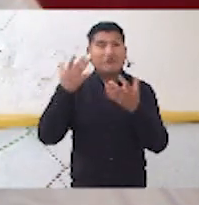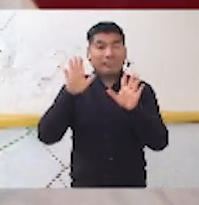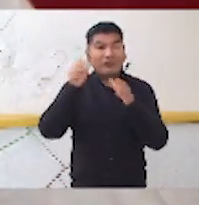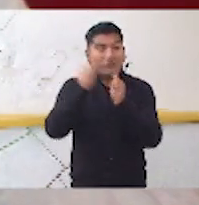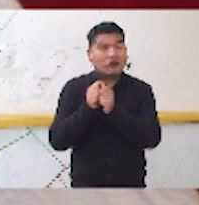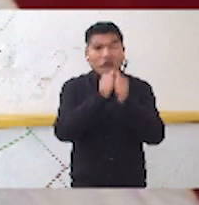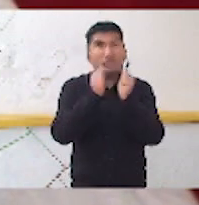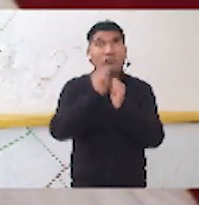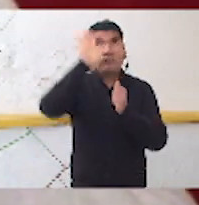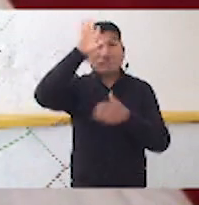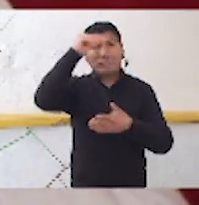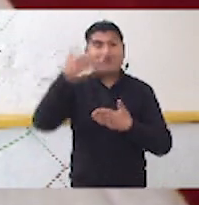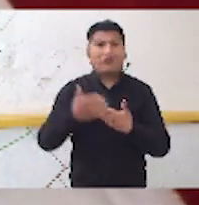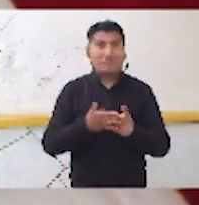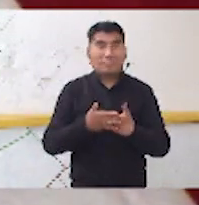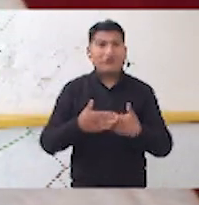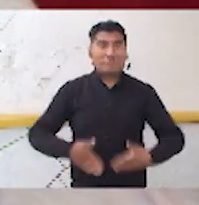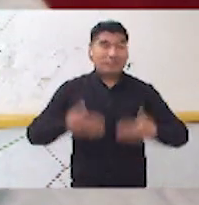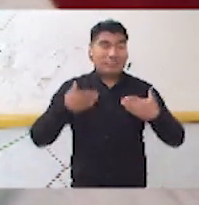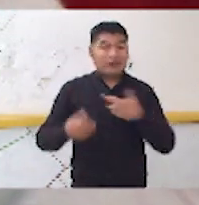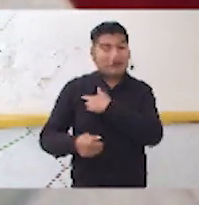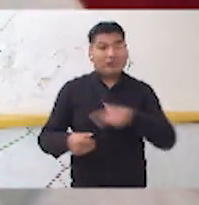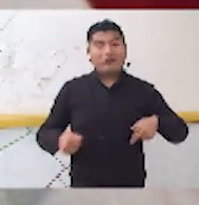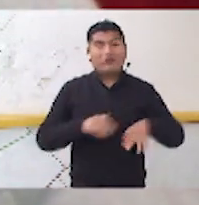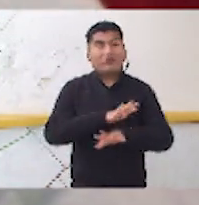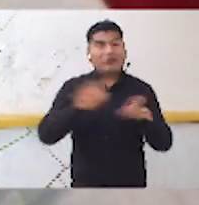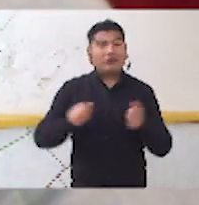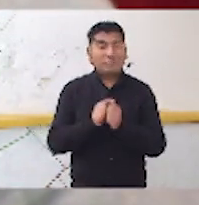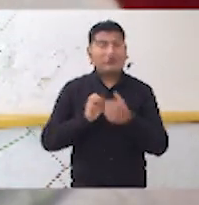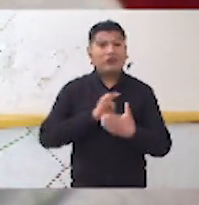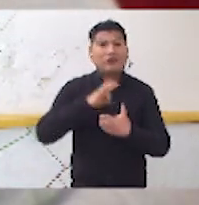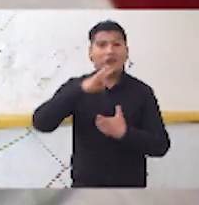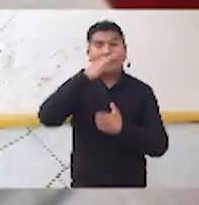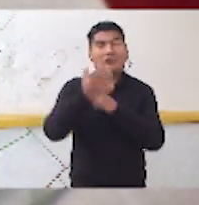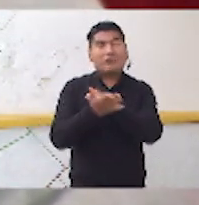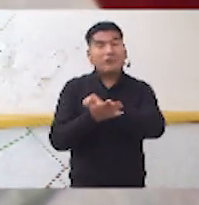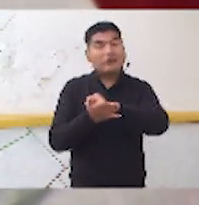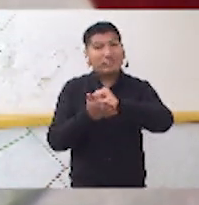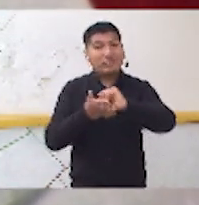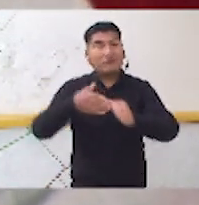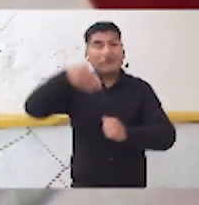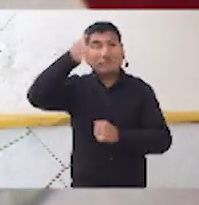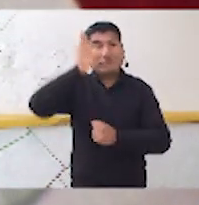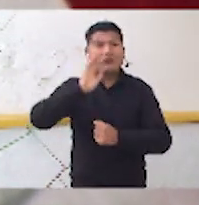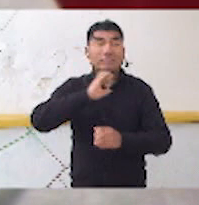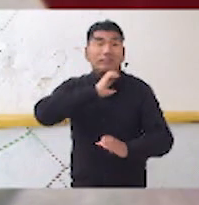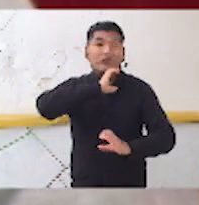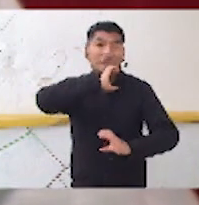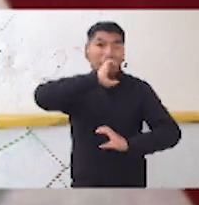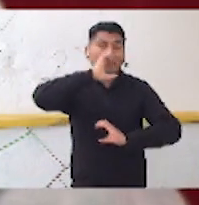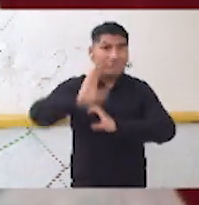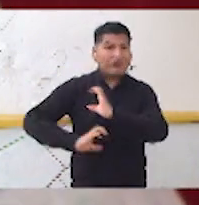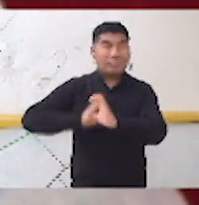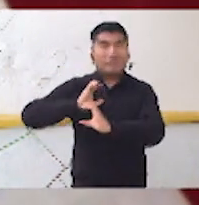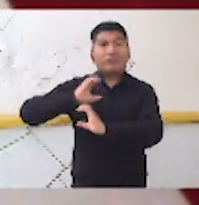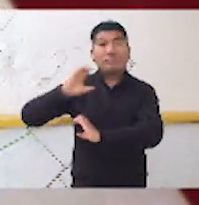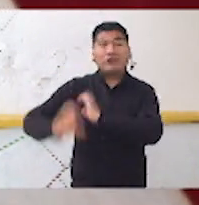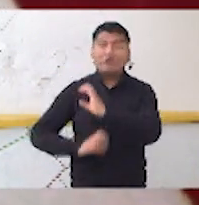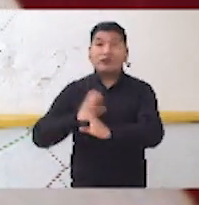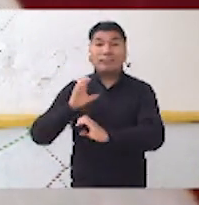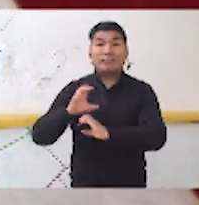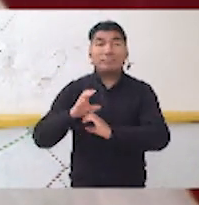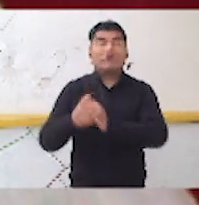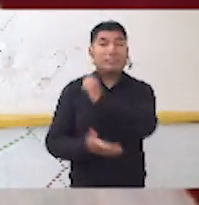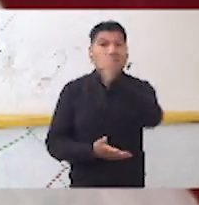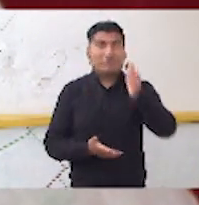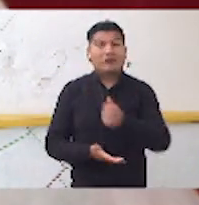profundamente a tu Hijo, que vive y reina contigo en la unidad del Espíritu Santo y es Dios por los siglos de los